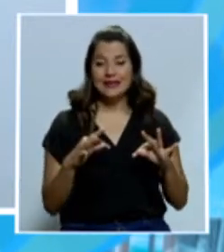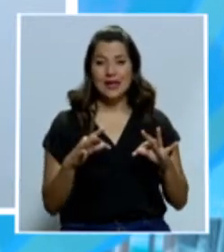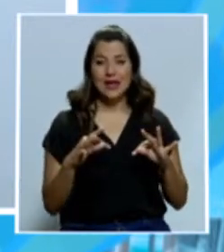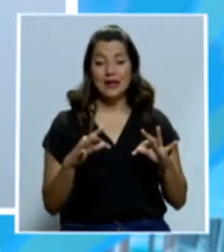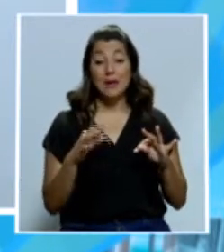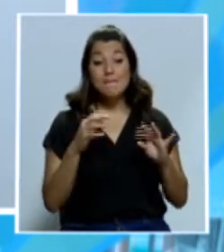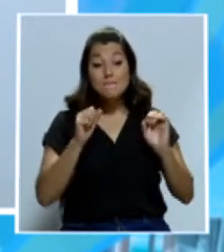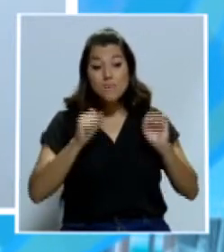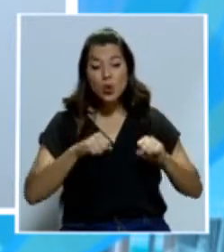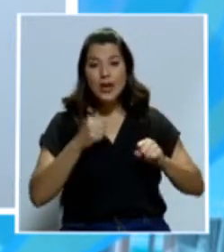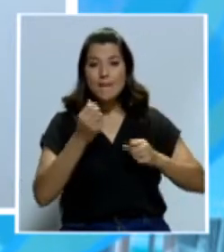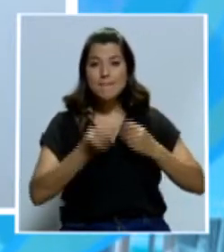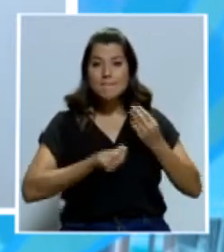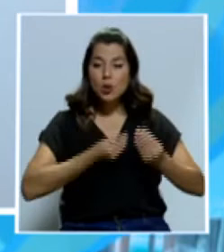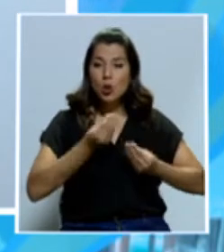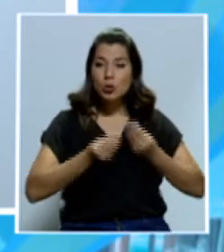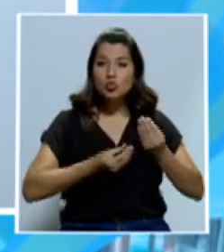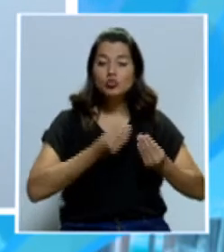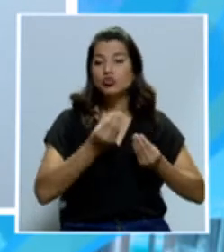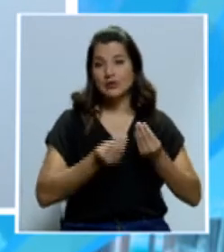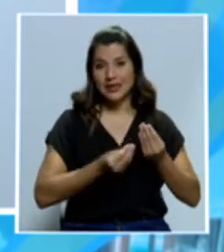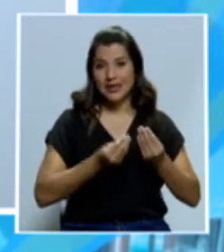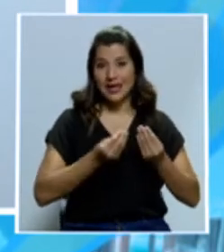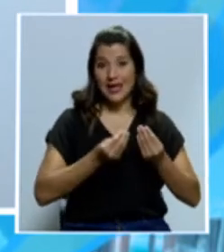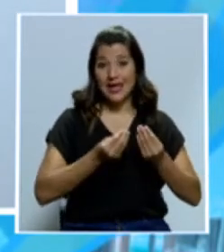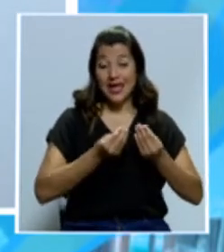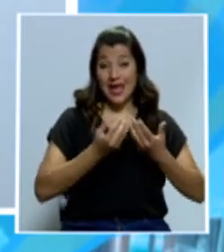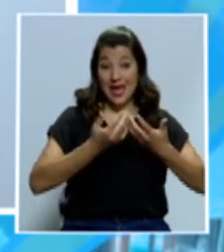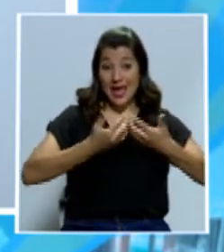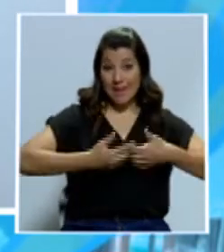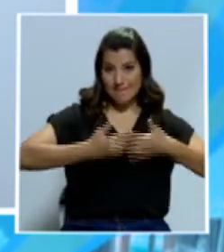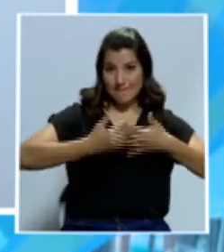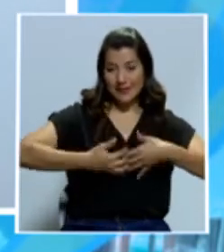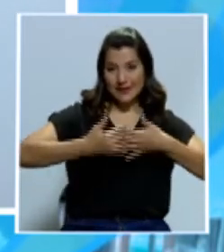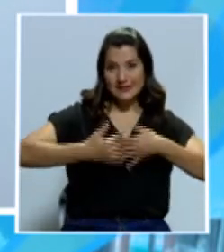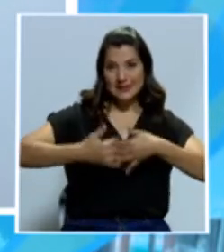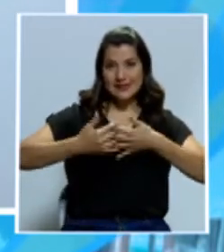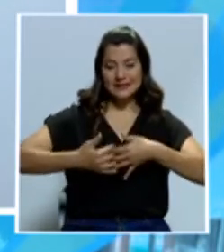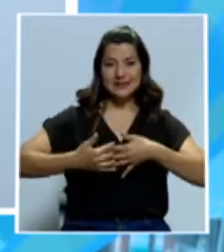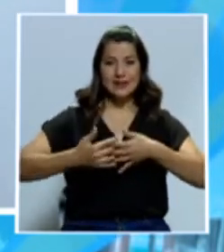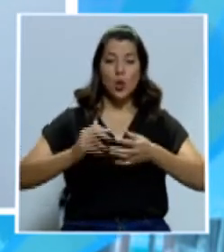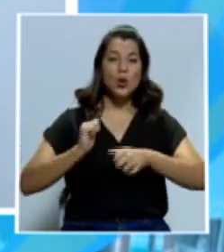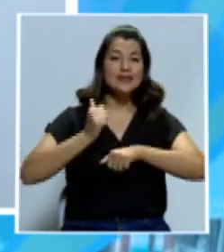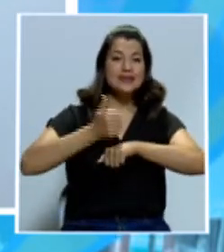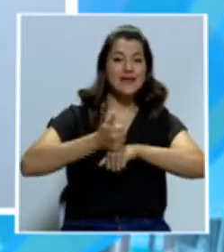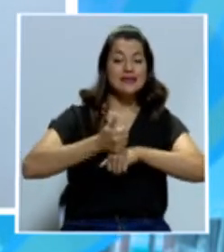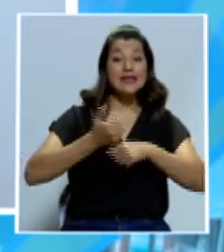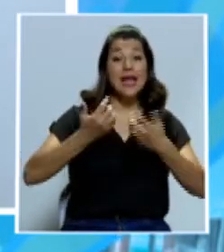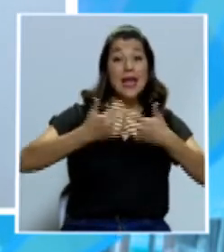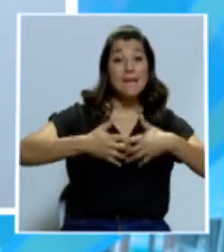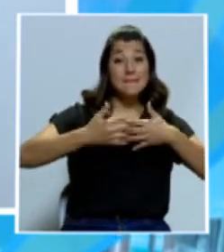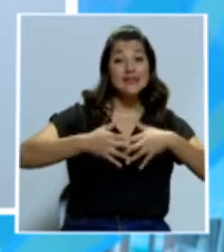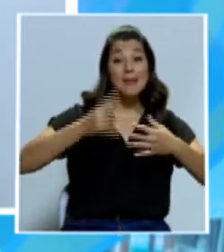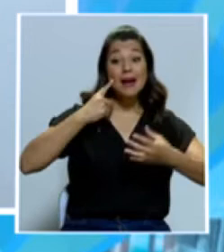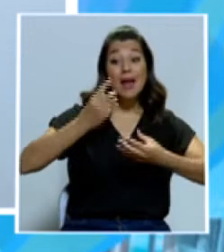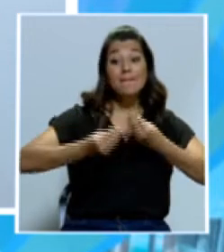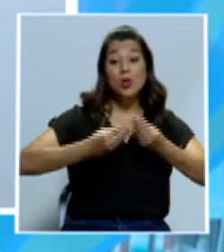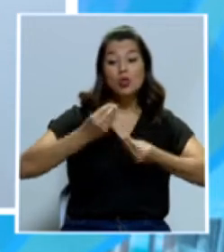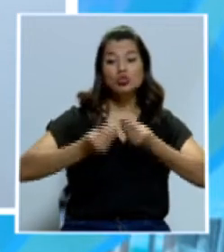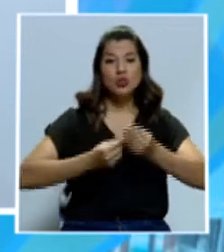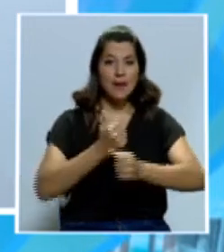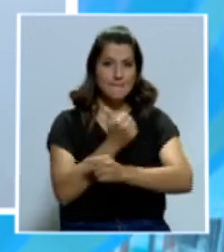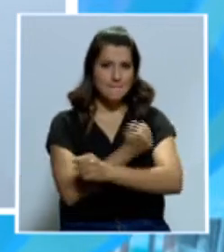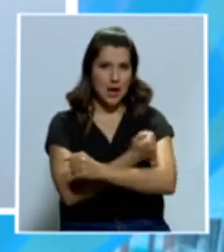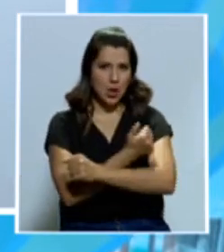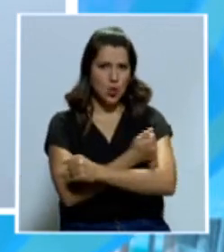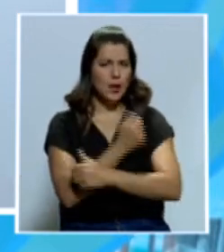producir sucursales o generar sucursales que produzcan también vacunas en distintos países del mundo, precisamente